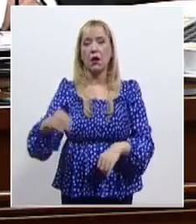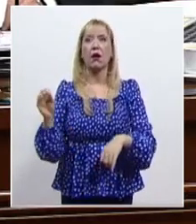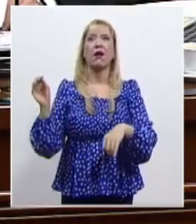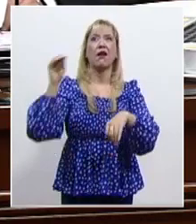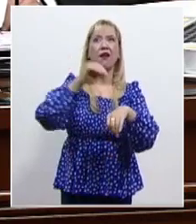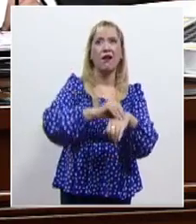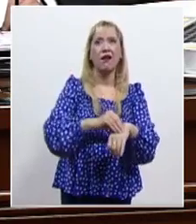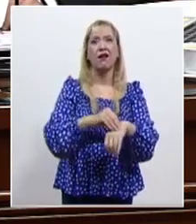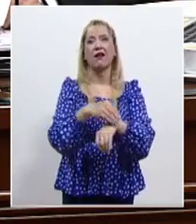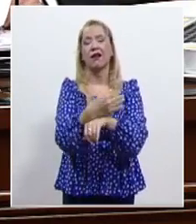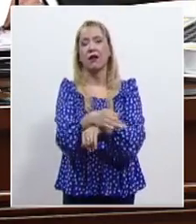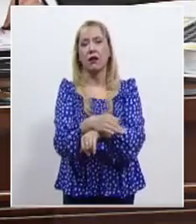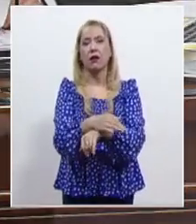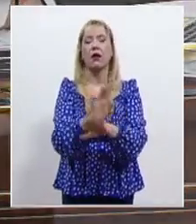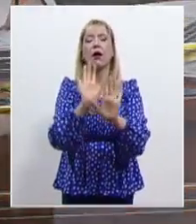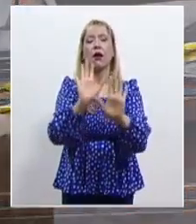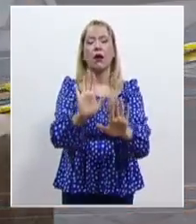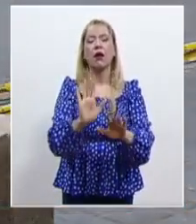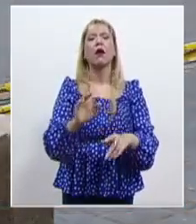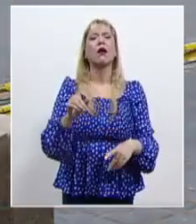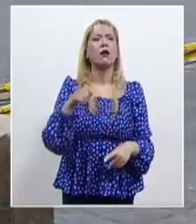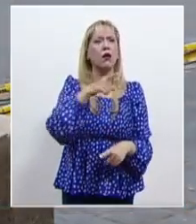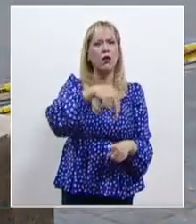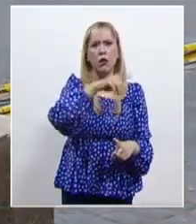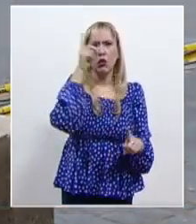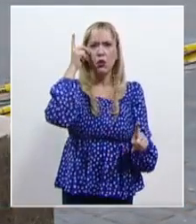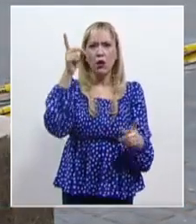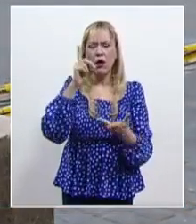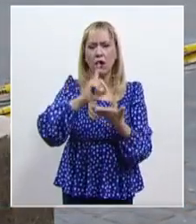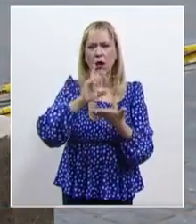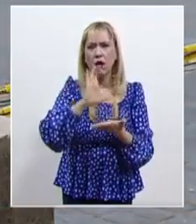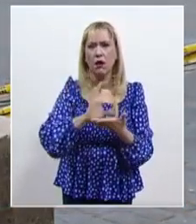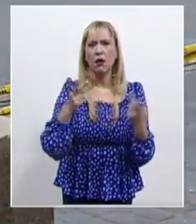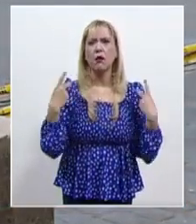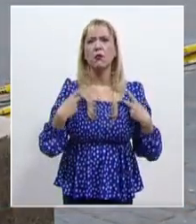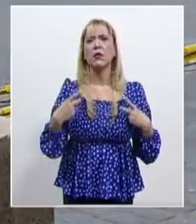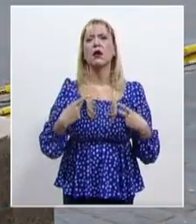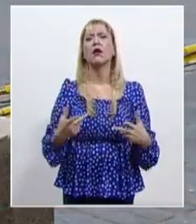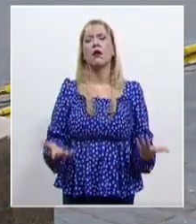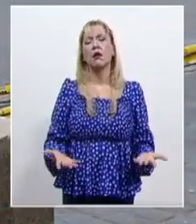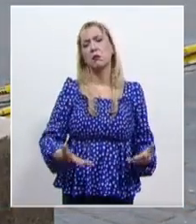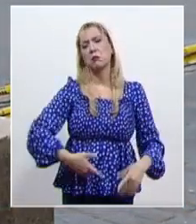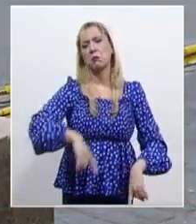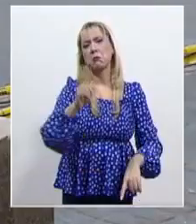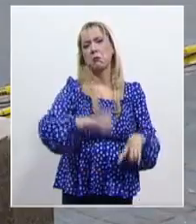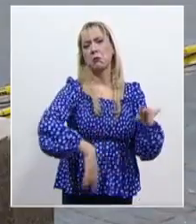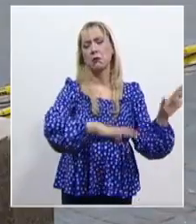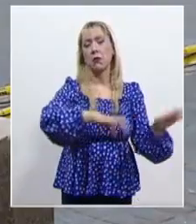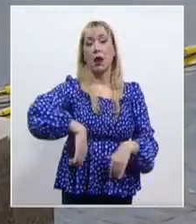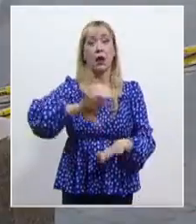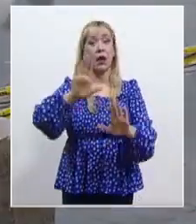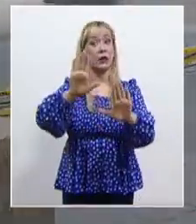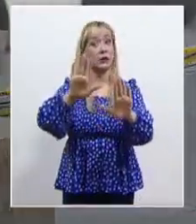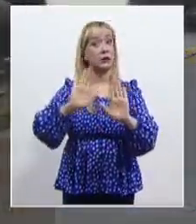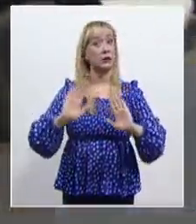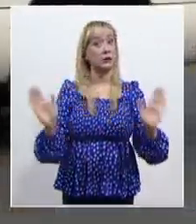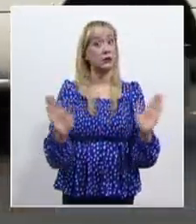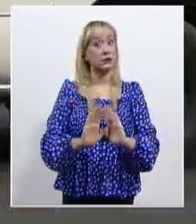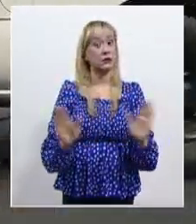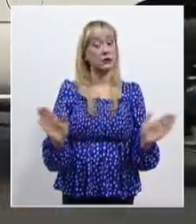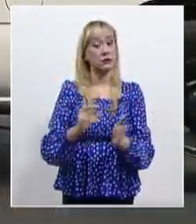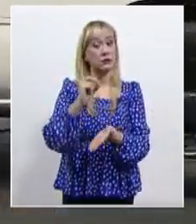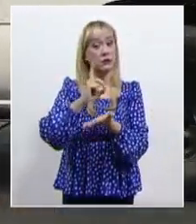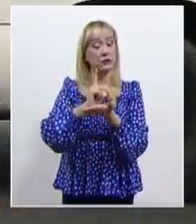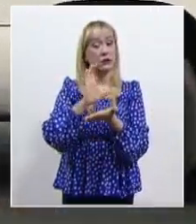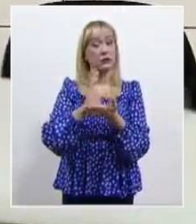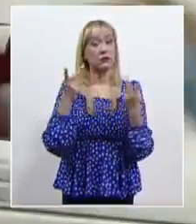limitación de dominio recayera sobre bienes de personas con discapacidad. La Corte determinó que al afectar directamente los derechos de este sector de